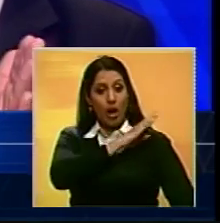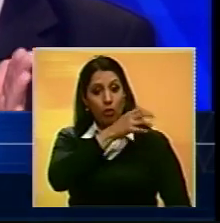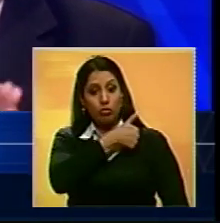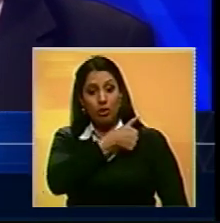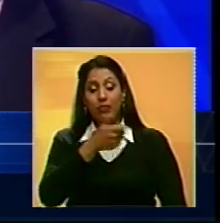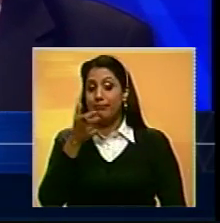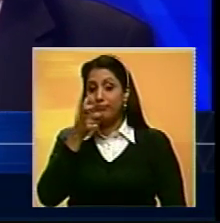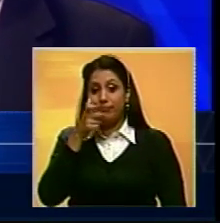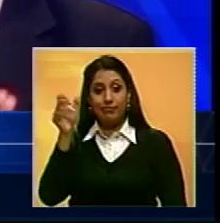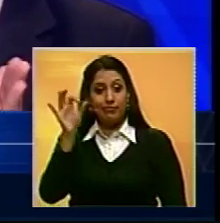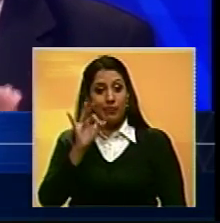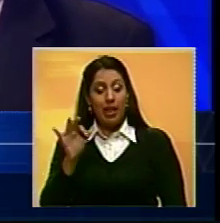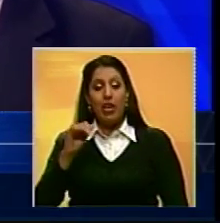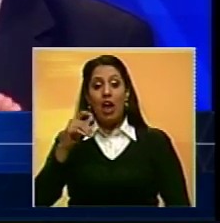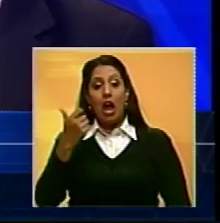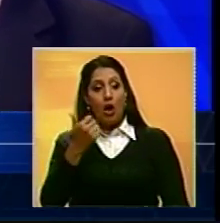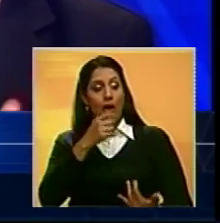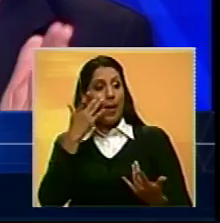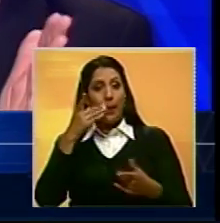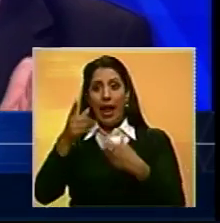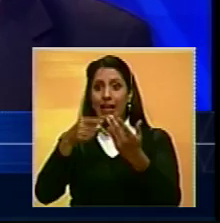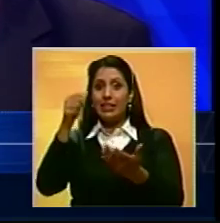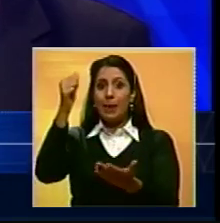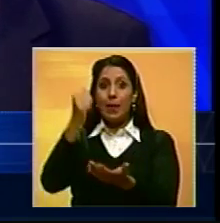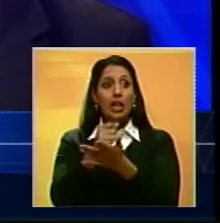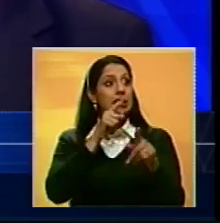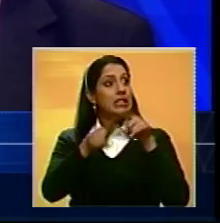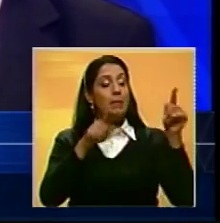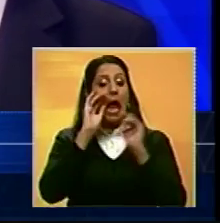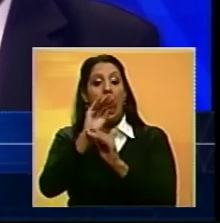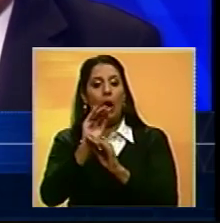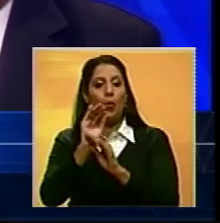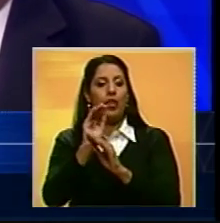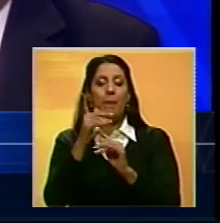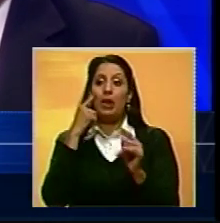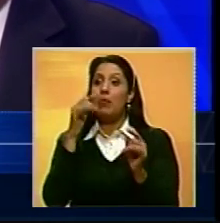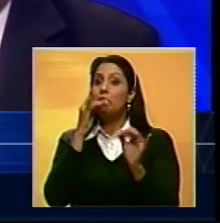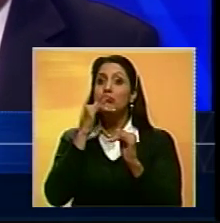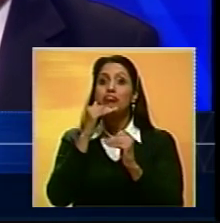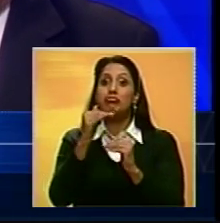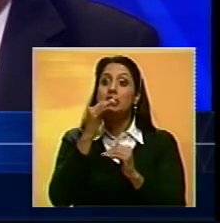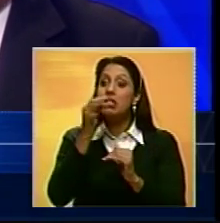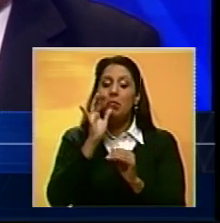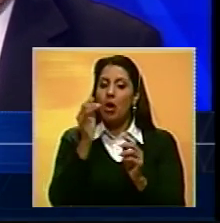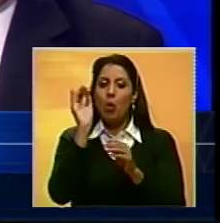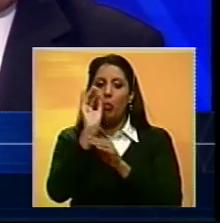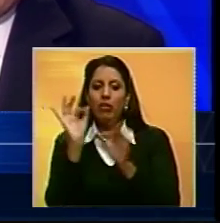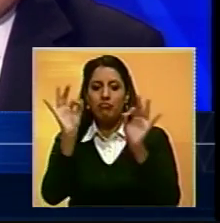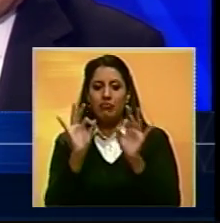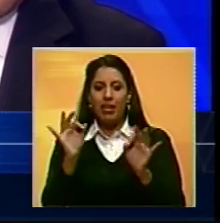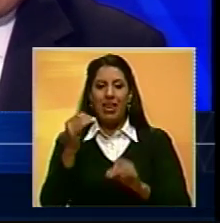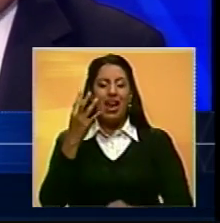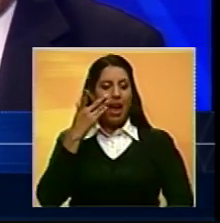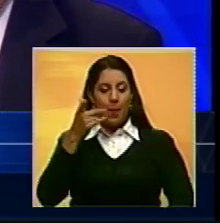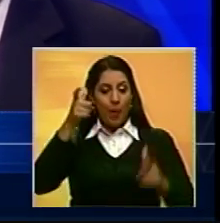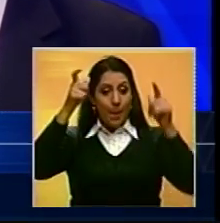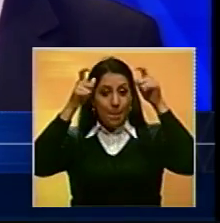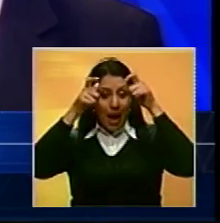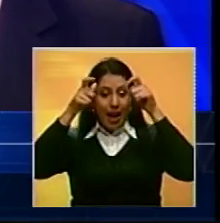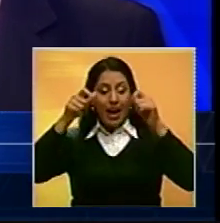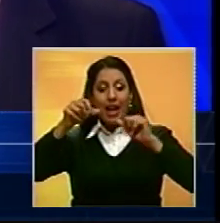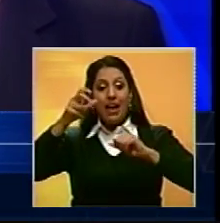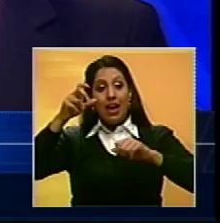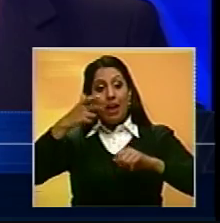autoridades actúan cuando ocurren hechos escandalosos. Es un hecho escandaloso que a una venezolana le roben 30 reses en su finca,